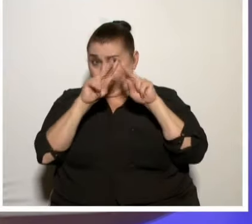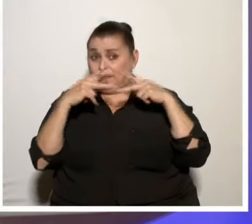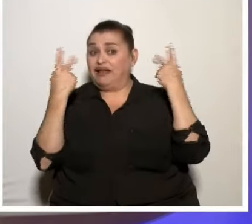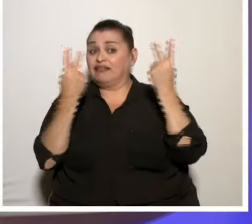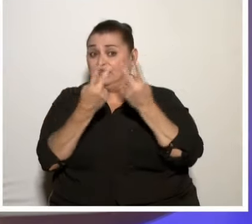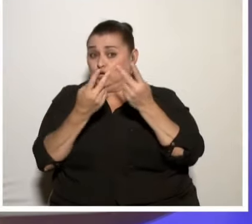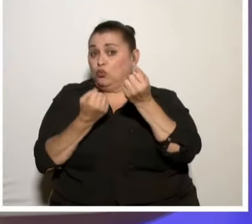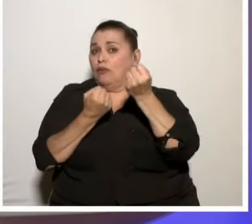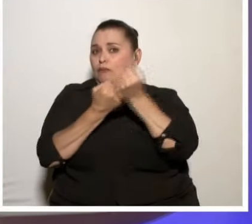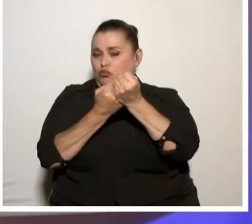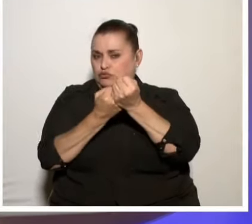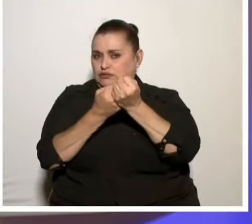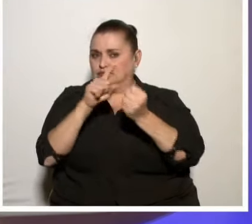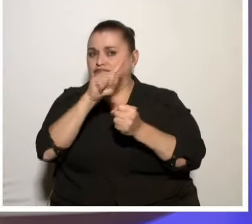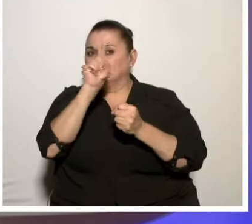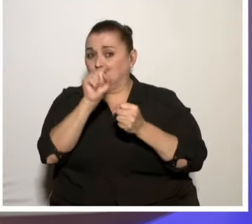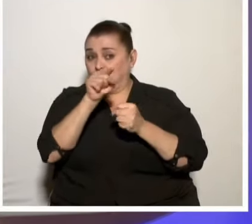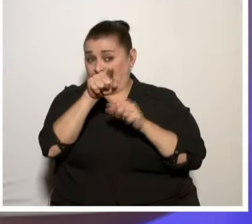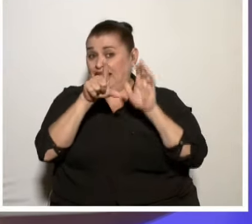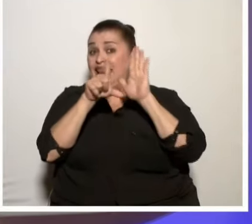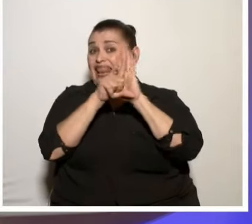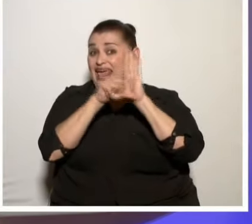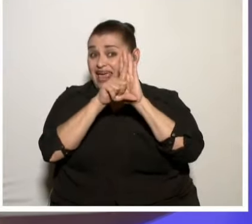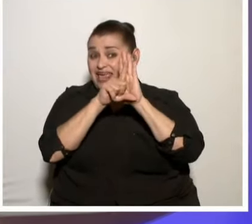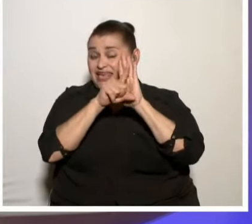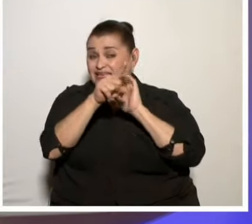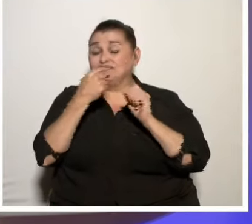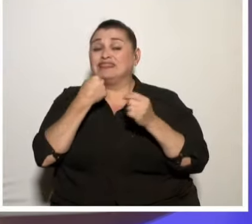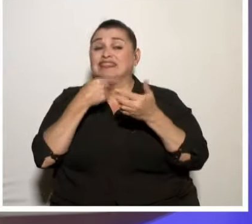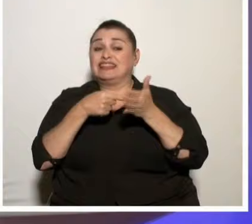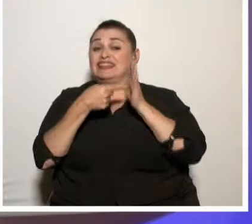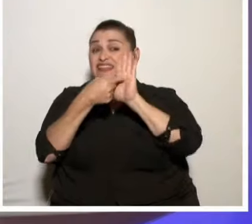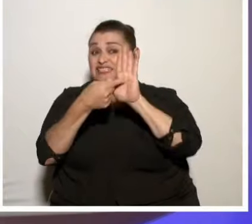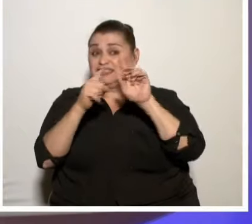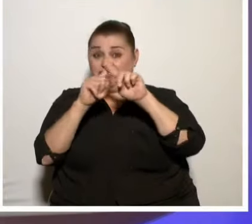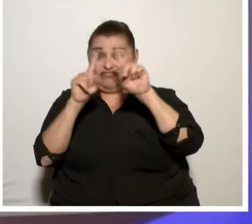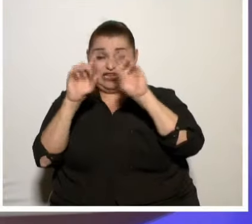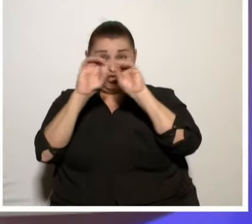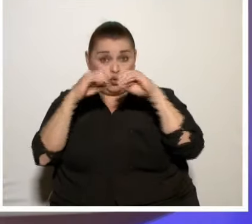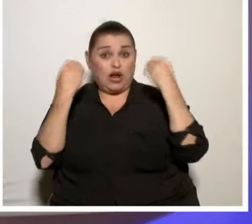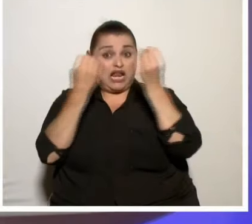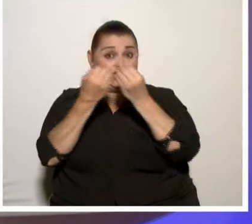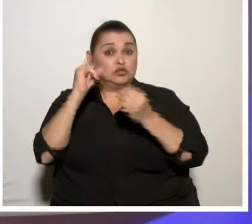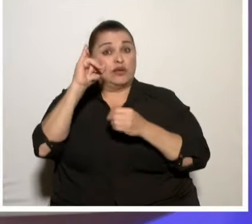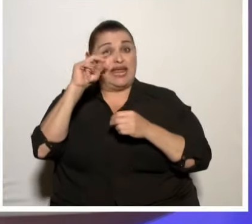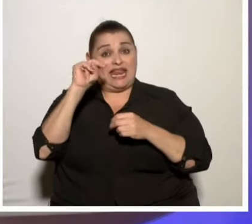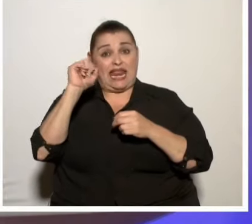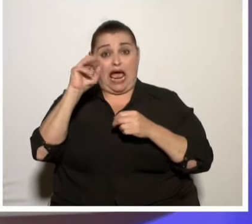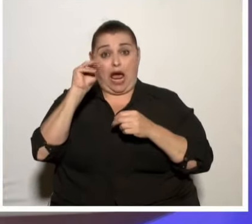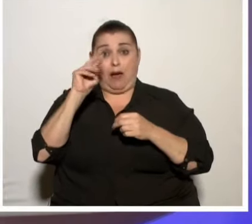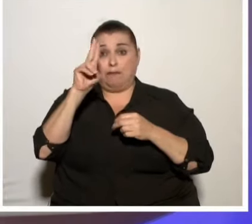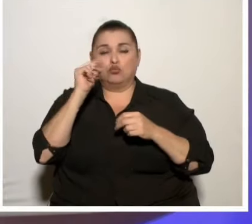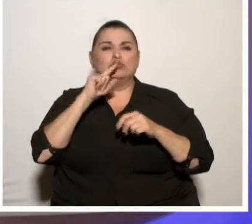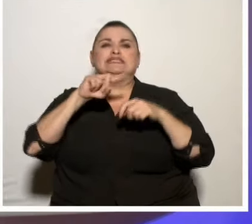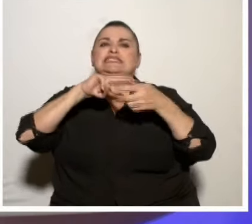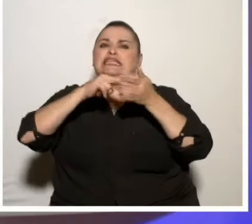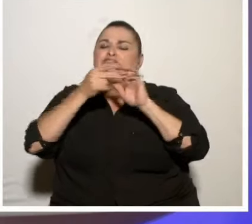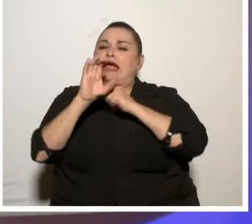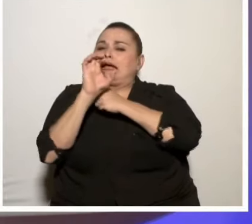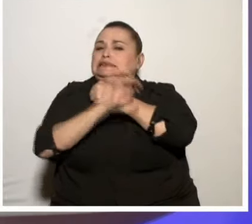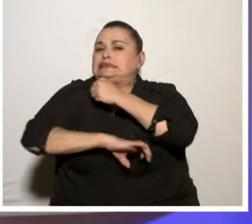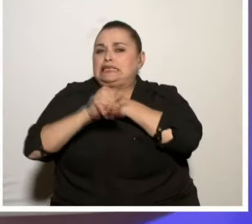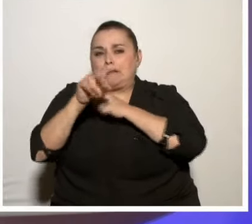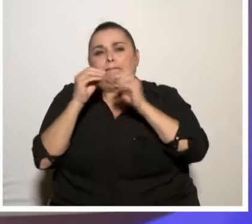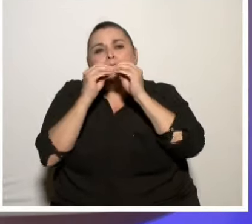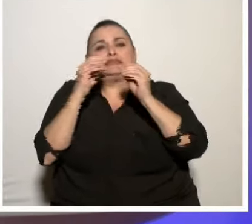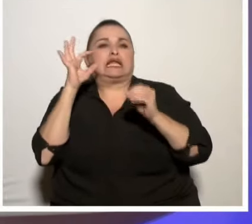partido apoya? Ya que dicha ley, según han señalado diversas organizaciones como el INAMU, condenaría aún más a las